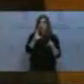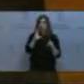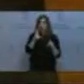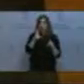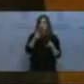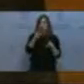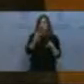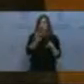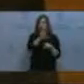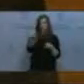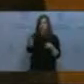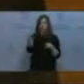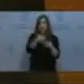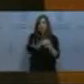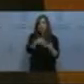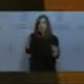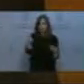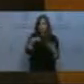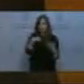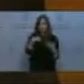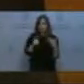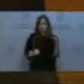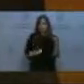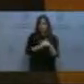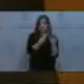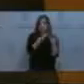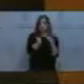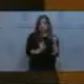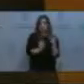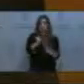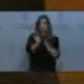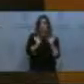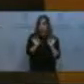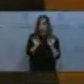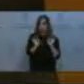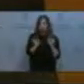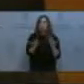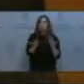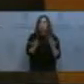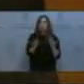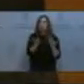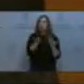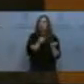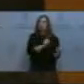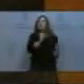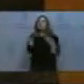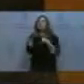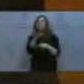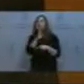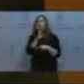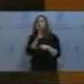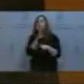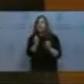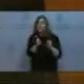como máximo el 7%. Elaborar bioestabilizado, pero ¿dónde lo van a llevar? Porque eso